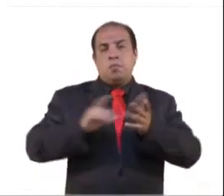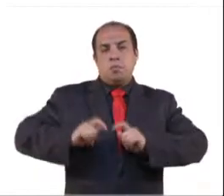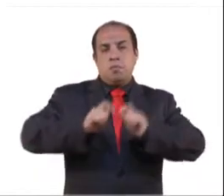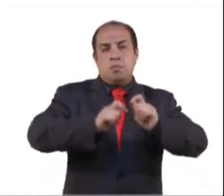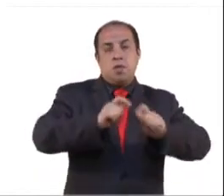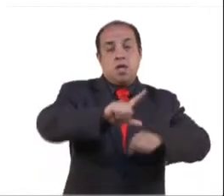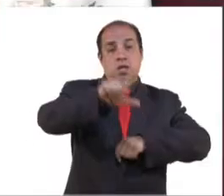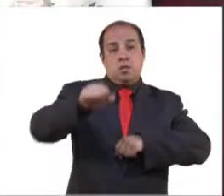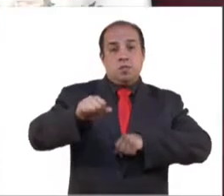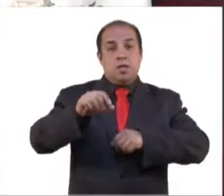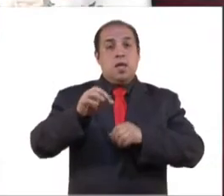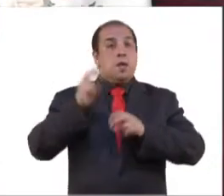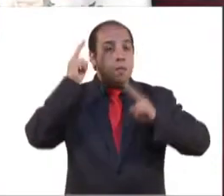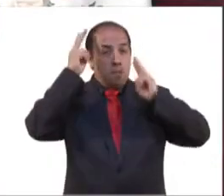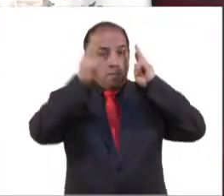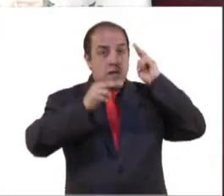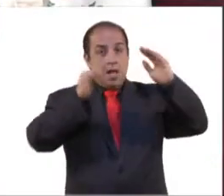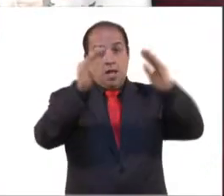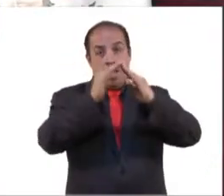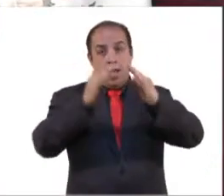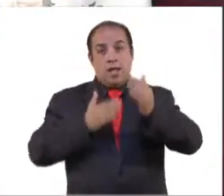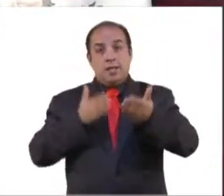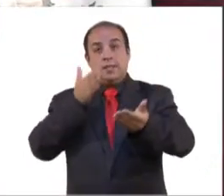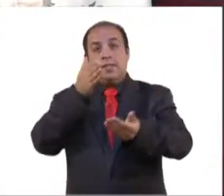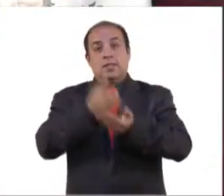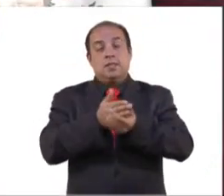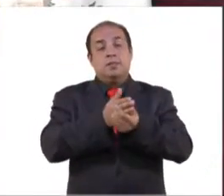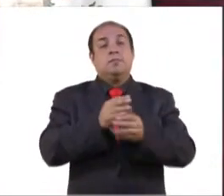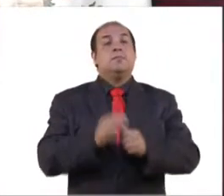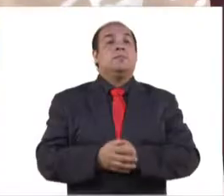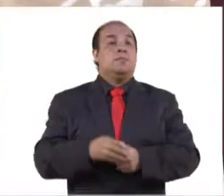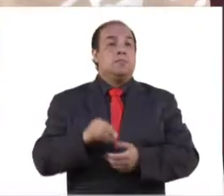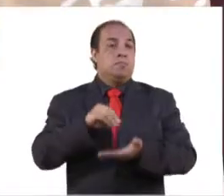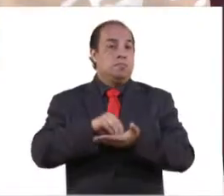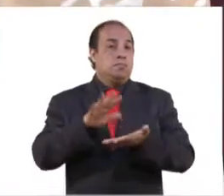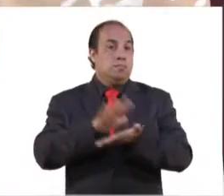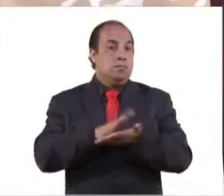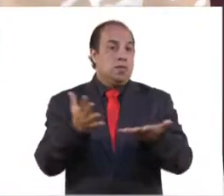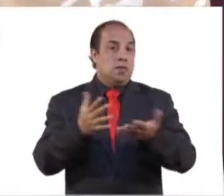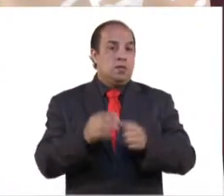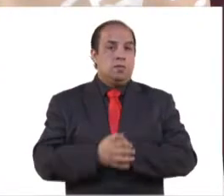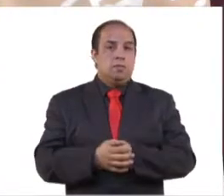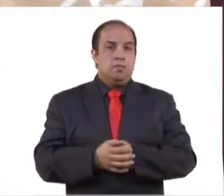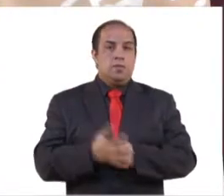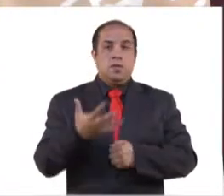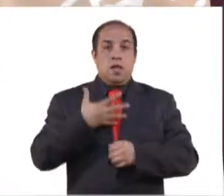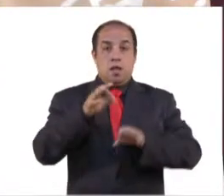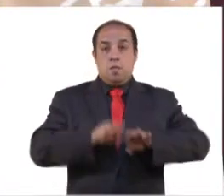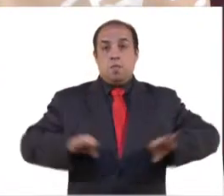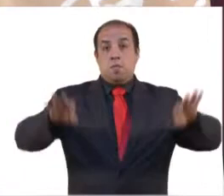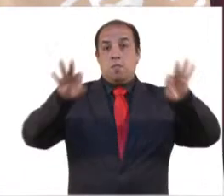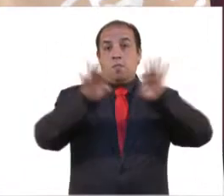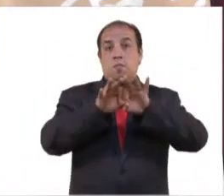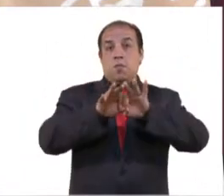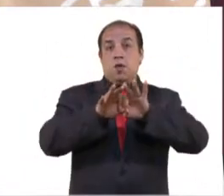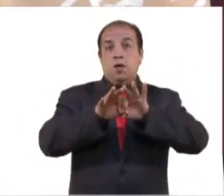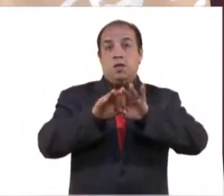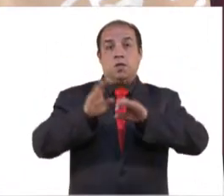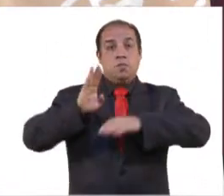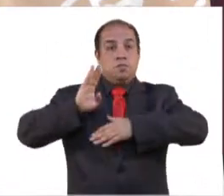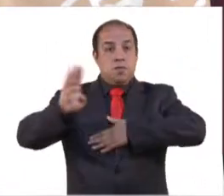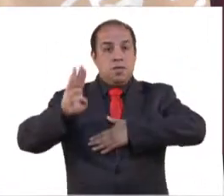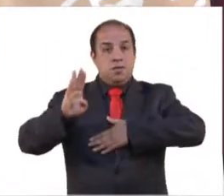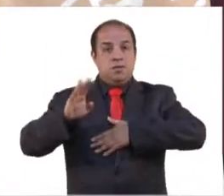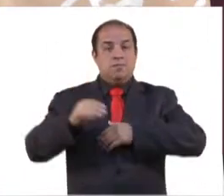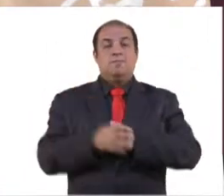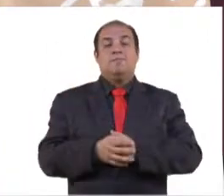posteriormente agendemos la visita al domicilio, porque hay un principio muy importante que no hemos de romper, que la tarjeta se le tiene que